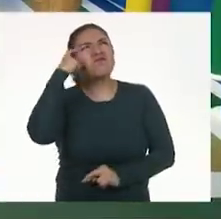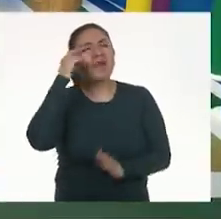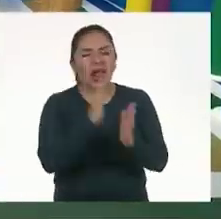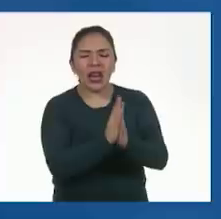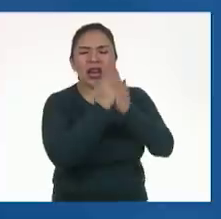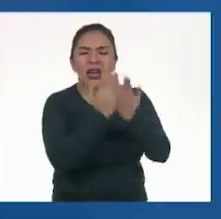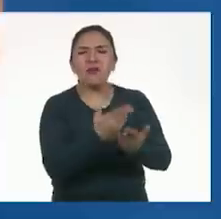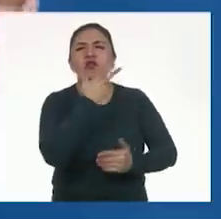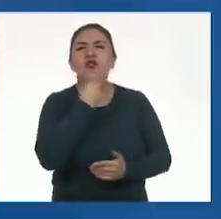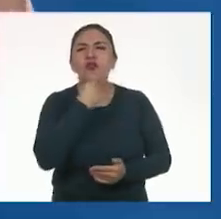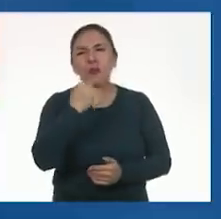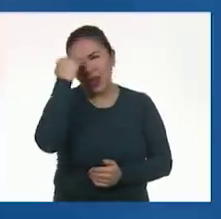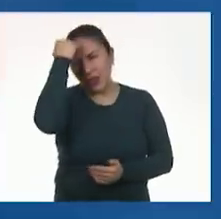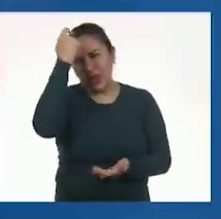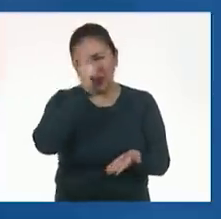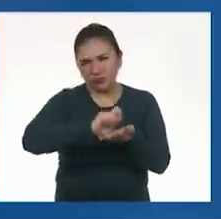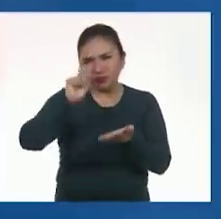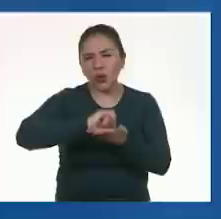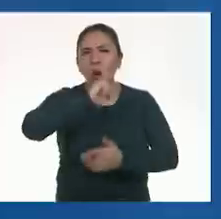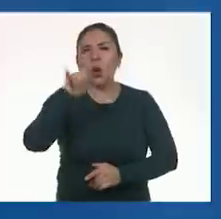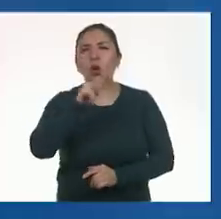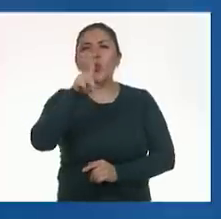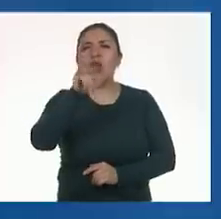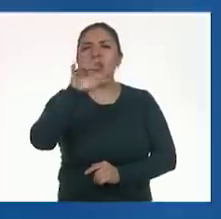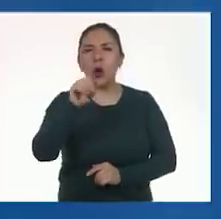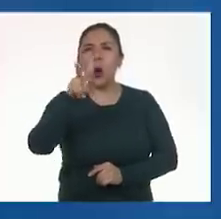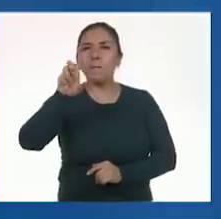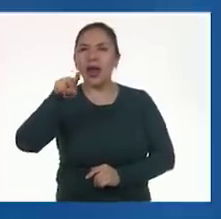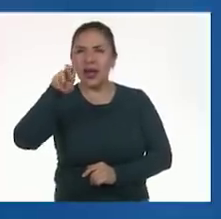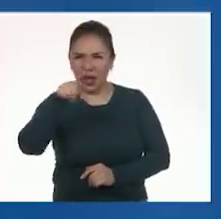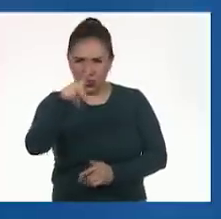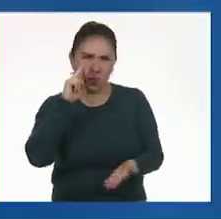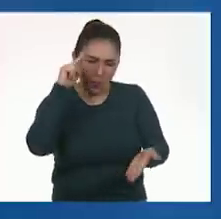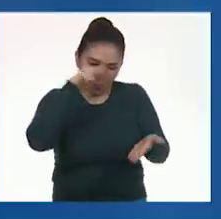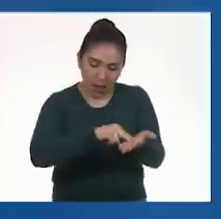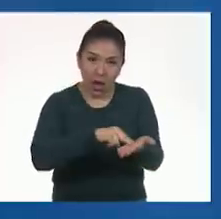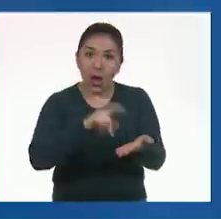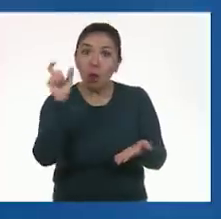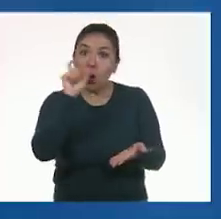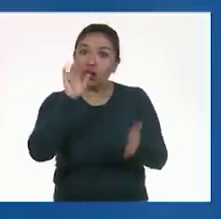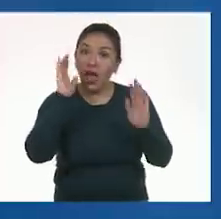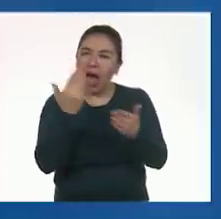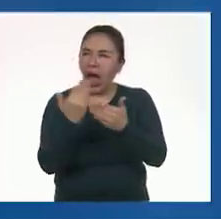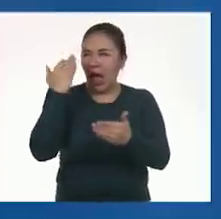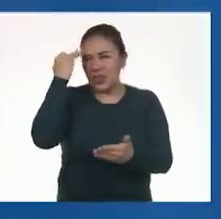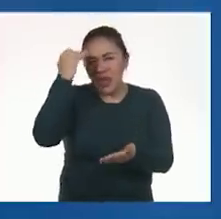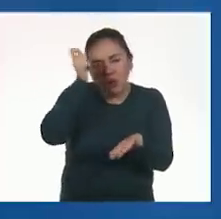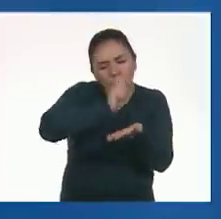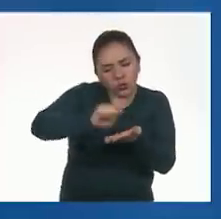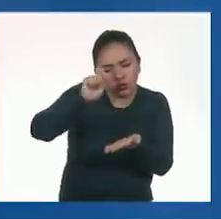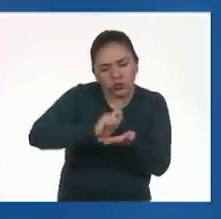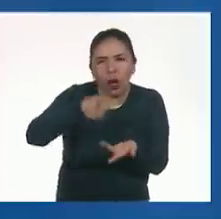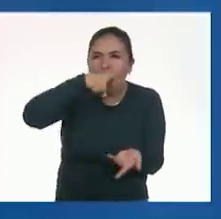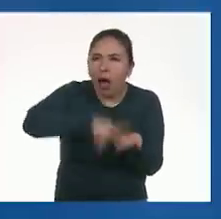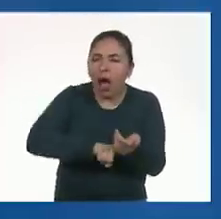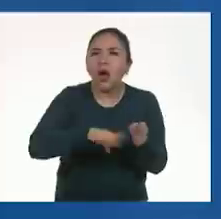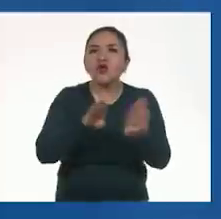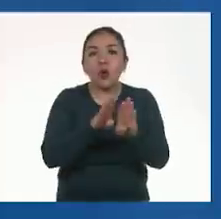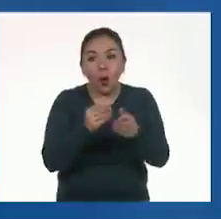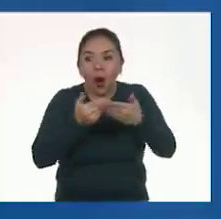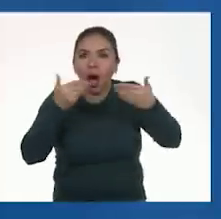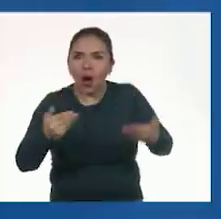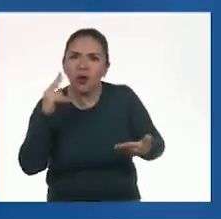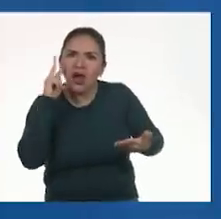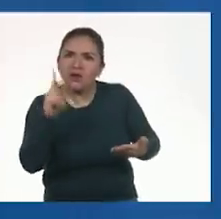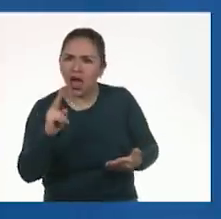que, o sea, si los lees te vas a dar cuenta que para el momento en que fueron escritos y para todos los avances tecnológicos que